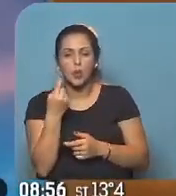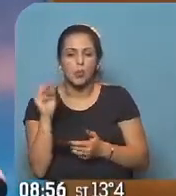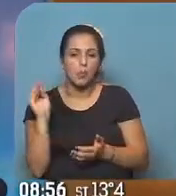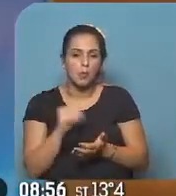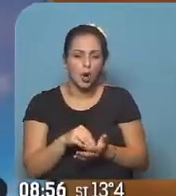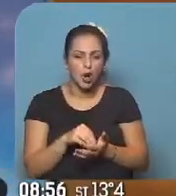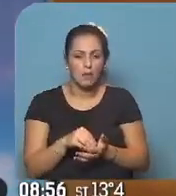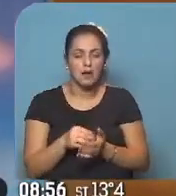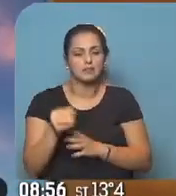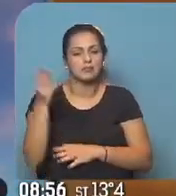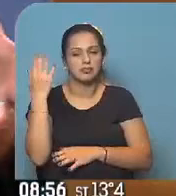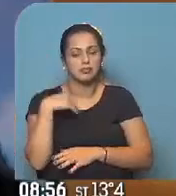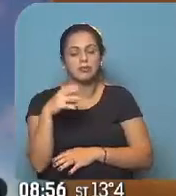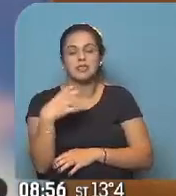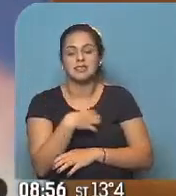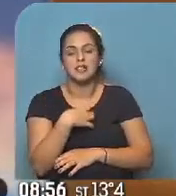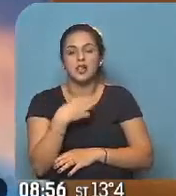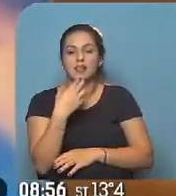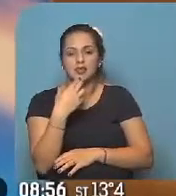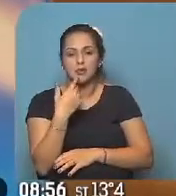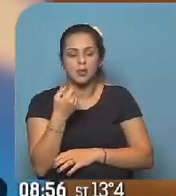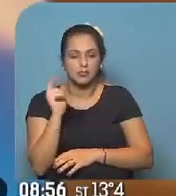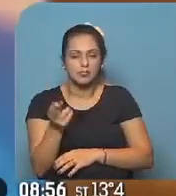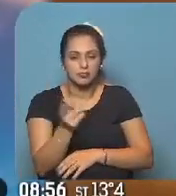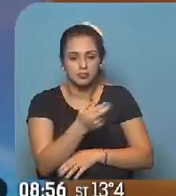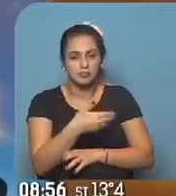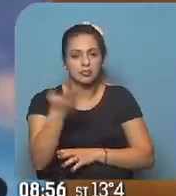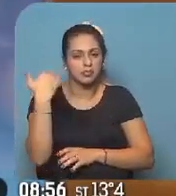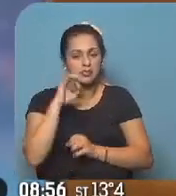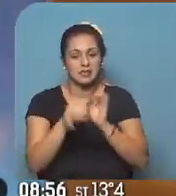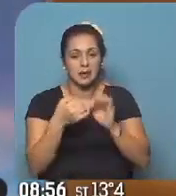xenofobia a fines del siglo XIX y esta matanza de la que se sabe poco hasta hoy.